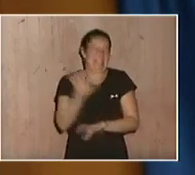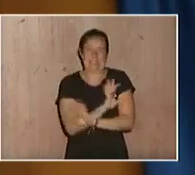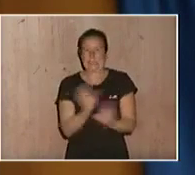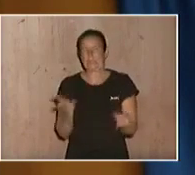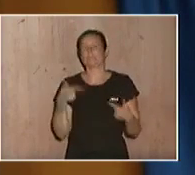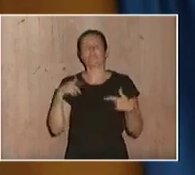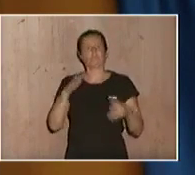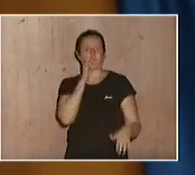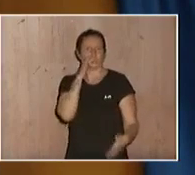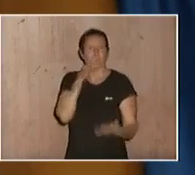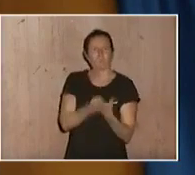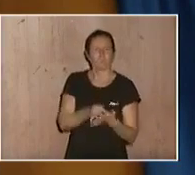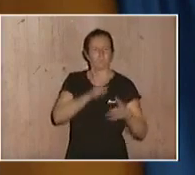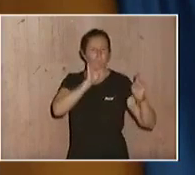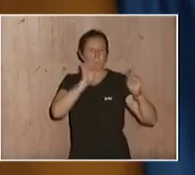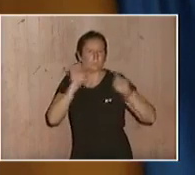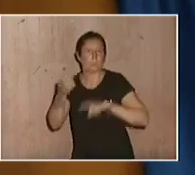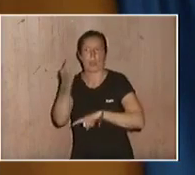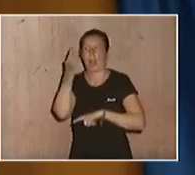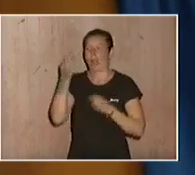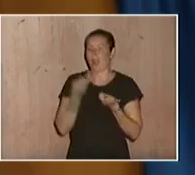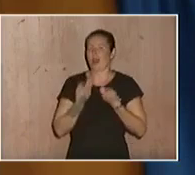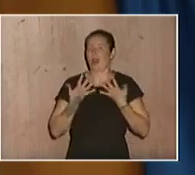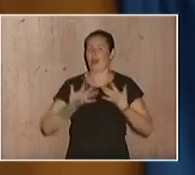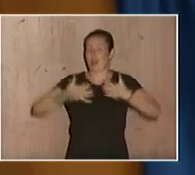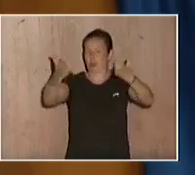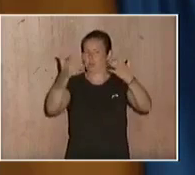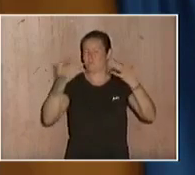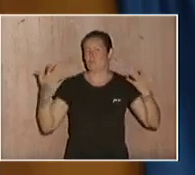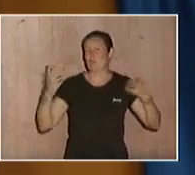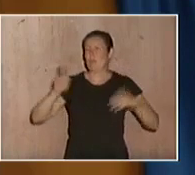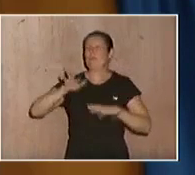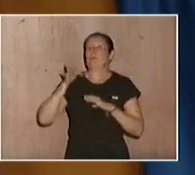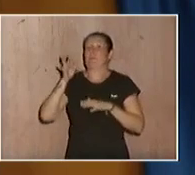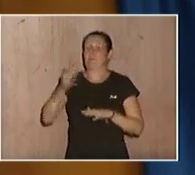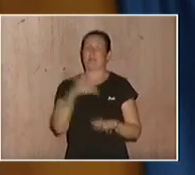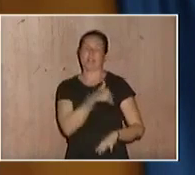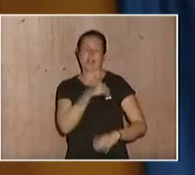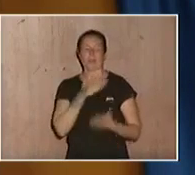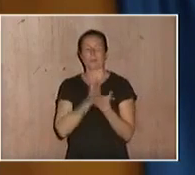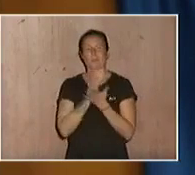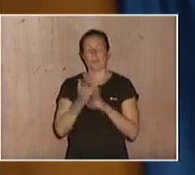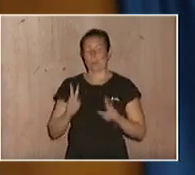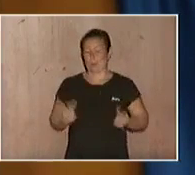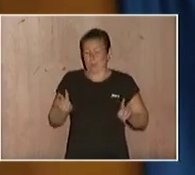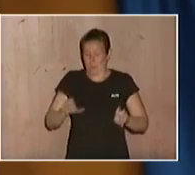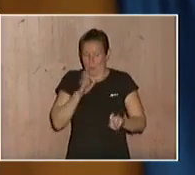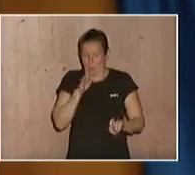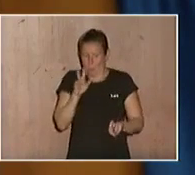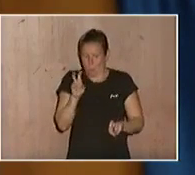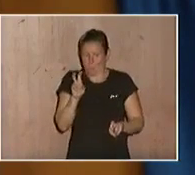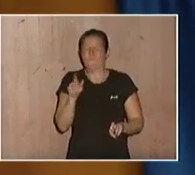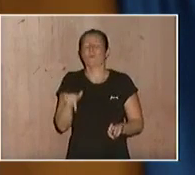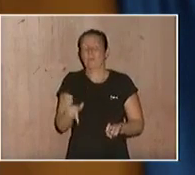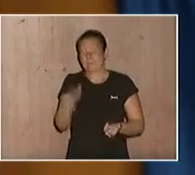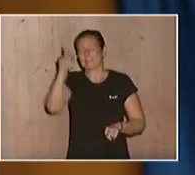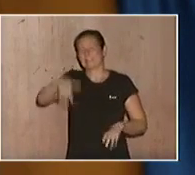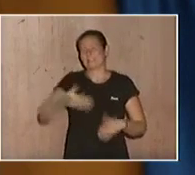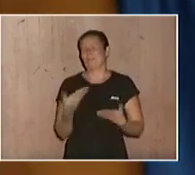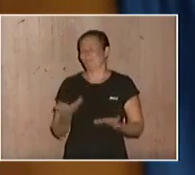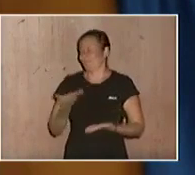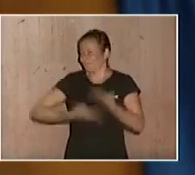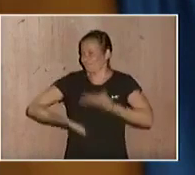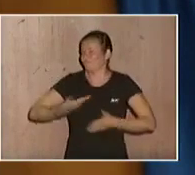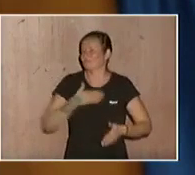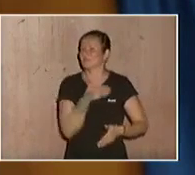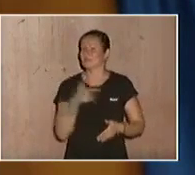con la docencia, con su alumnado y con otros estudiantes que están empezando su trayectoria académica. Su